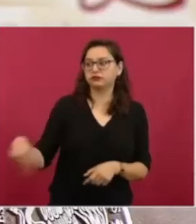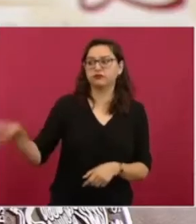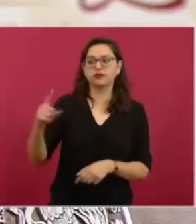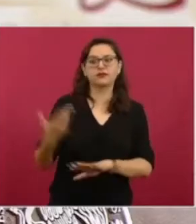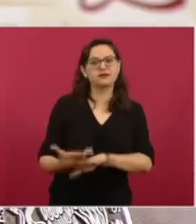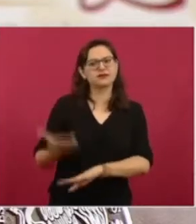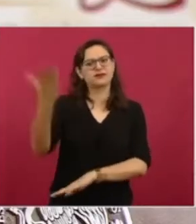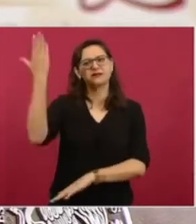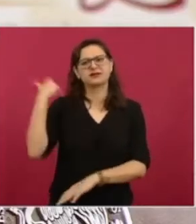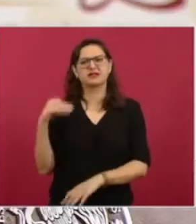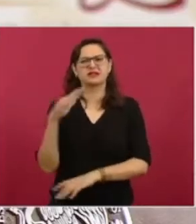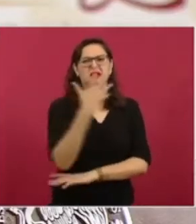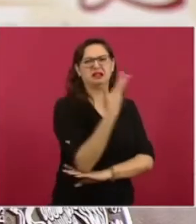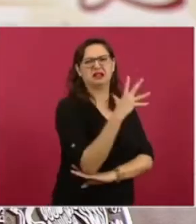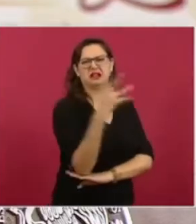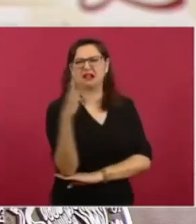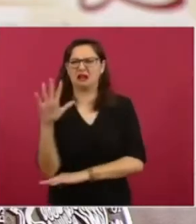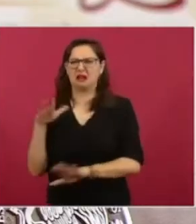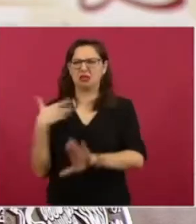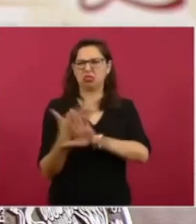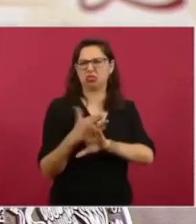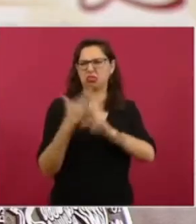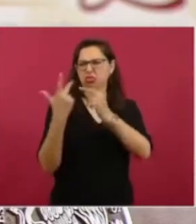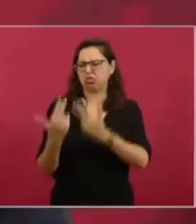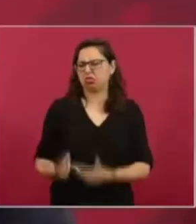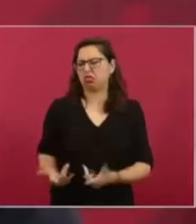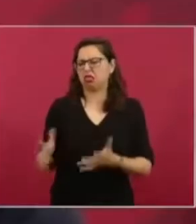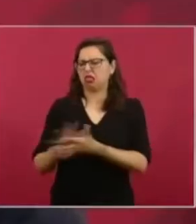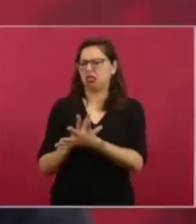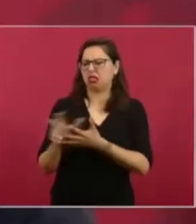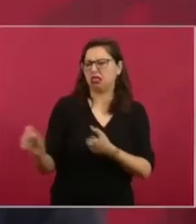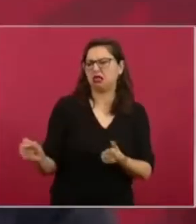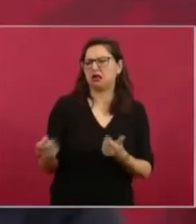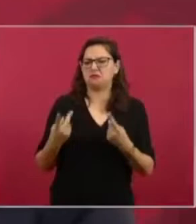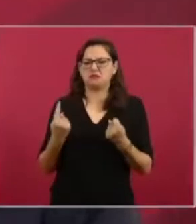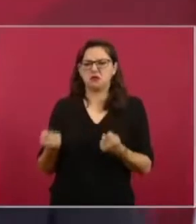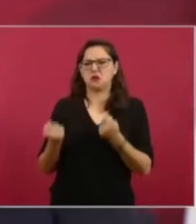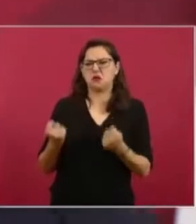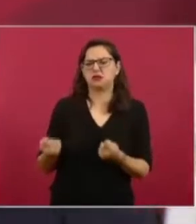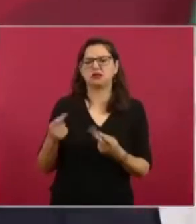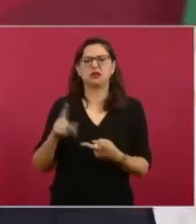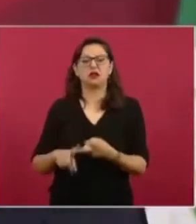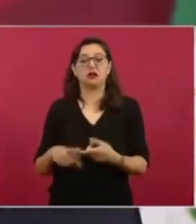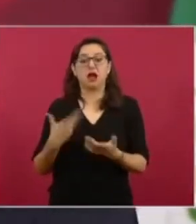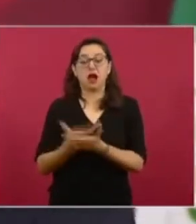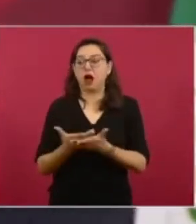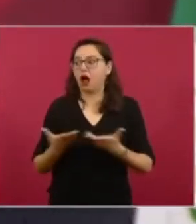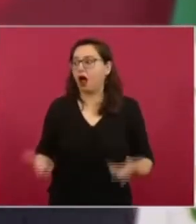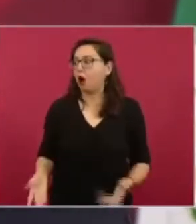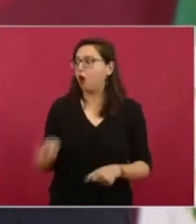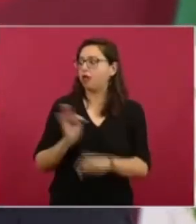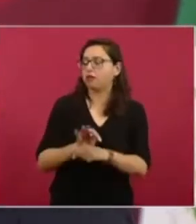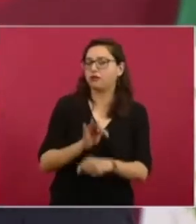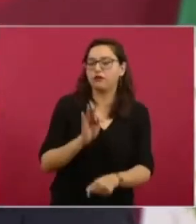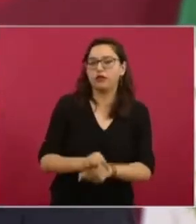ambientalistas y feministas y defensores de derechos humanos,